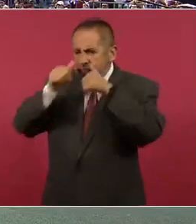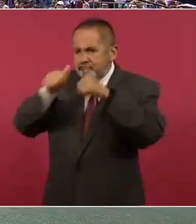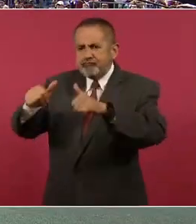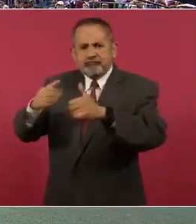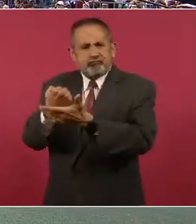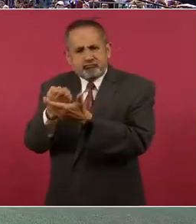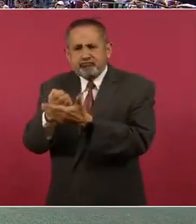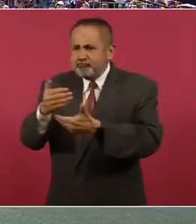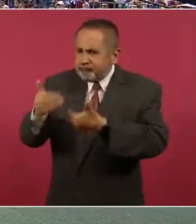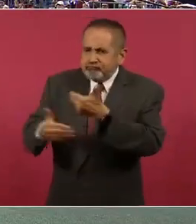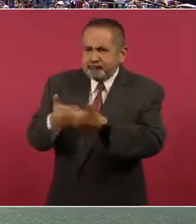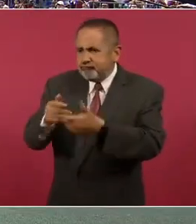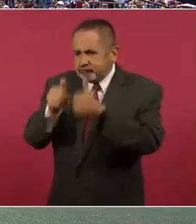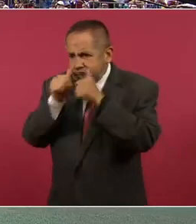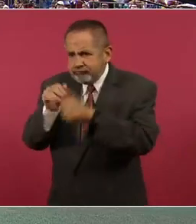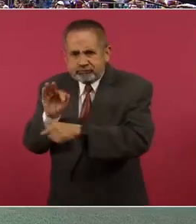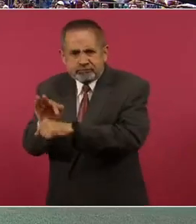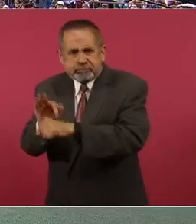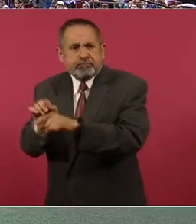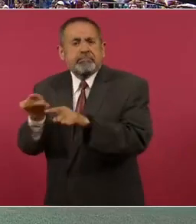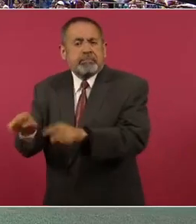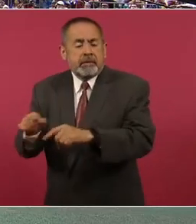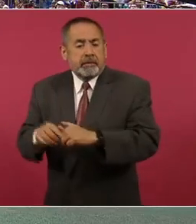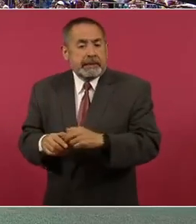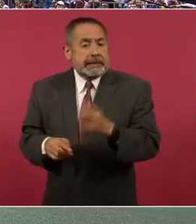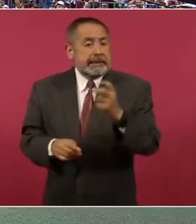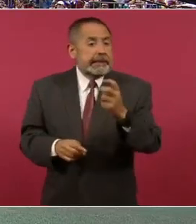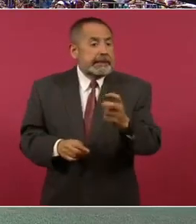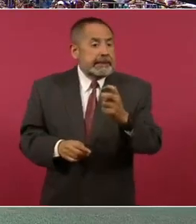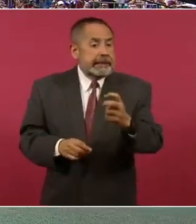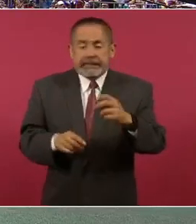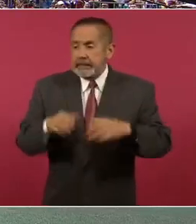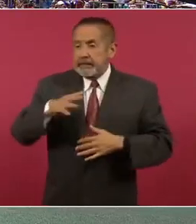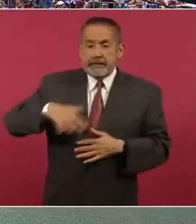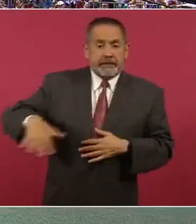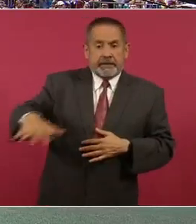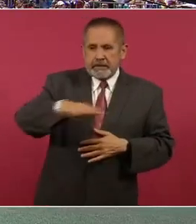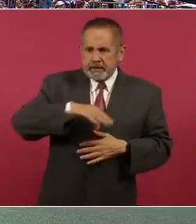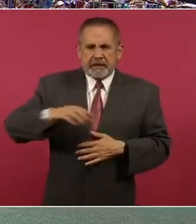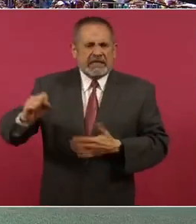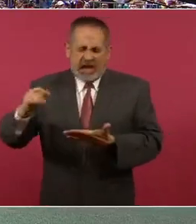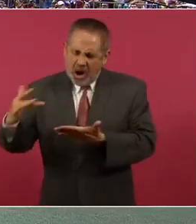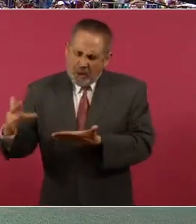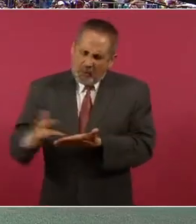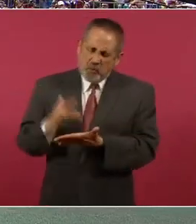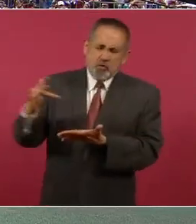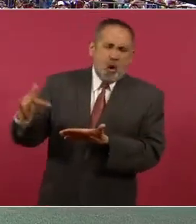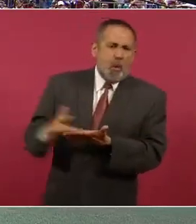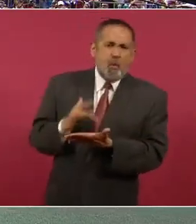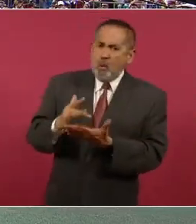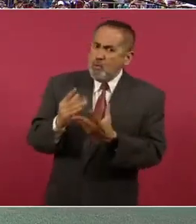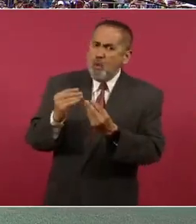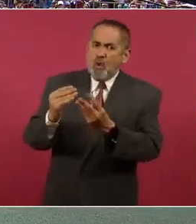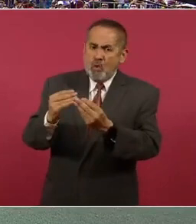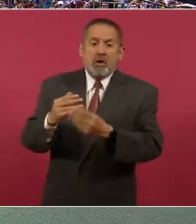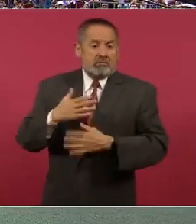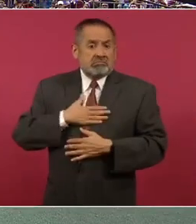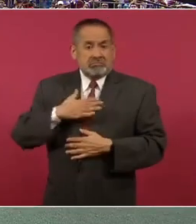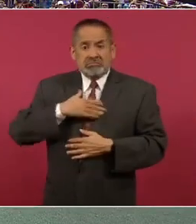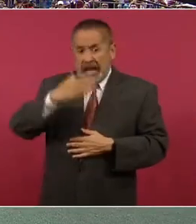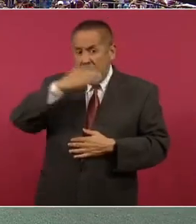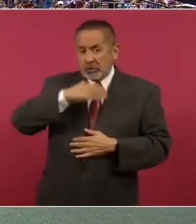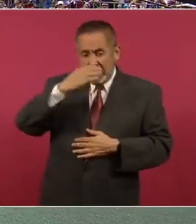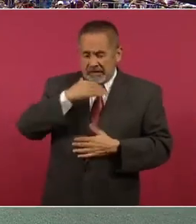Bajo estos principios, el movimiento obrero apoyó decididamente al gobierno en